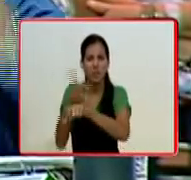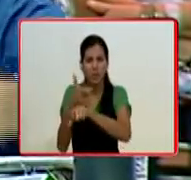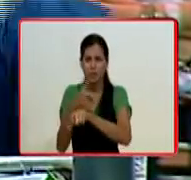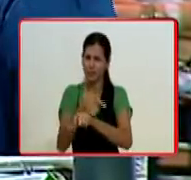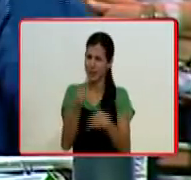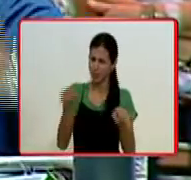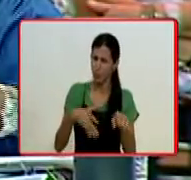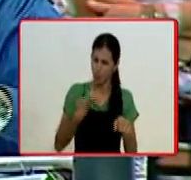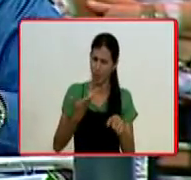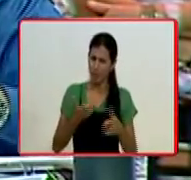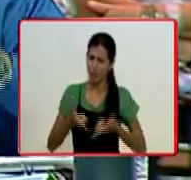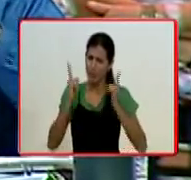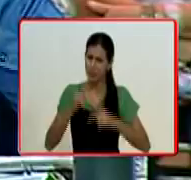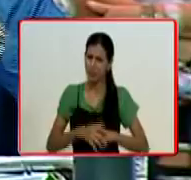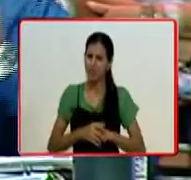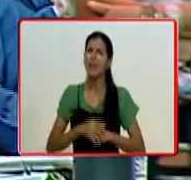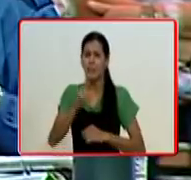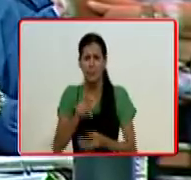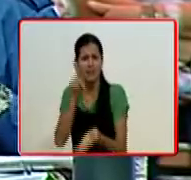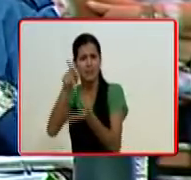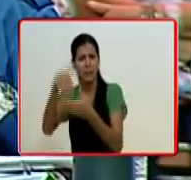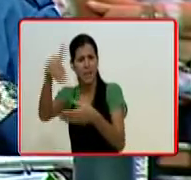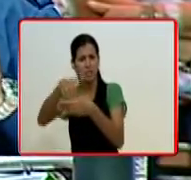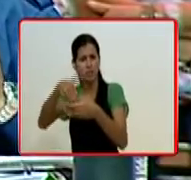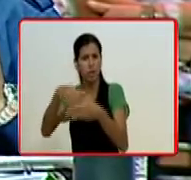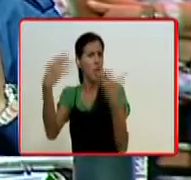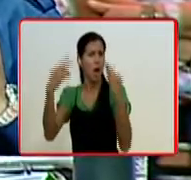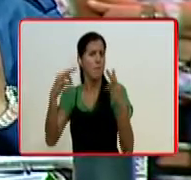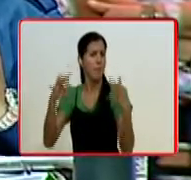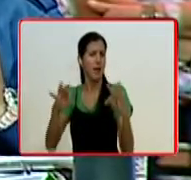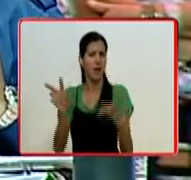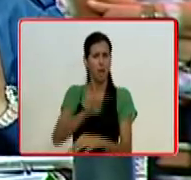esté participando en elecciones con la cara bien lavada?